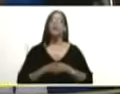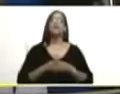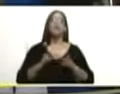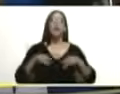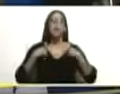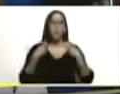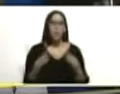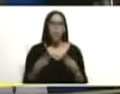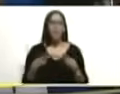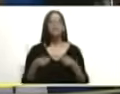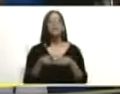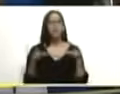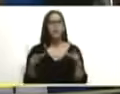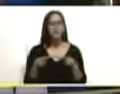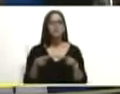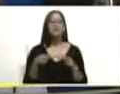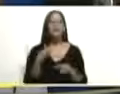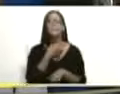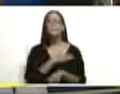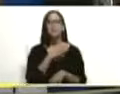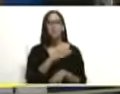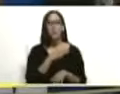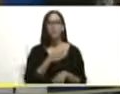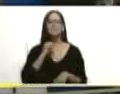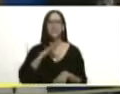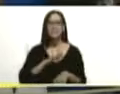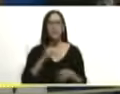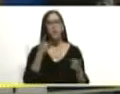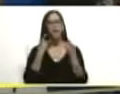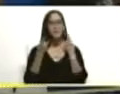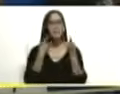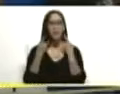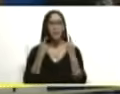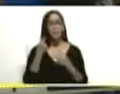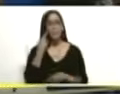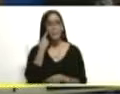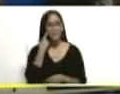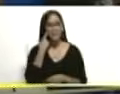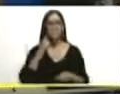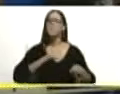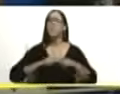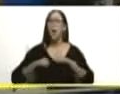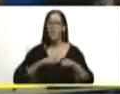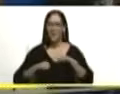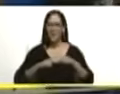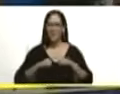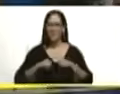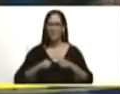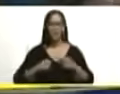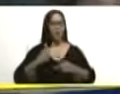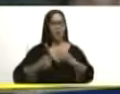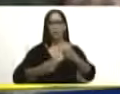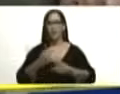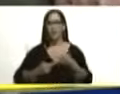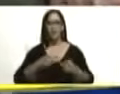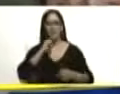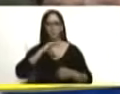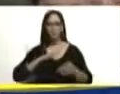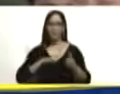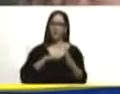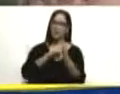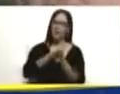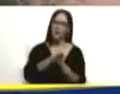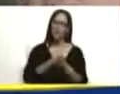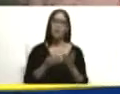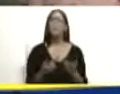nueva generación de grandes misiones que estamos activando para, mira, mover la rueda de la historia hacia adelante,